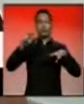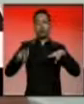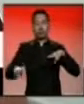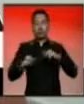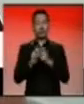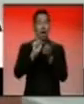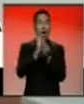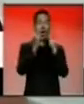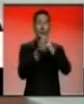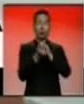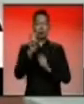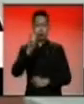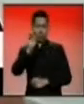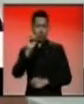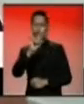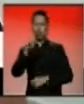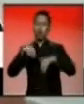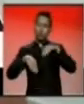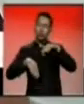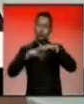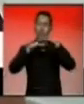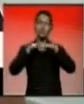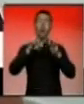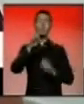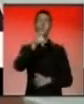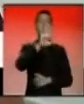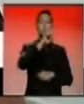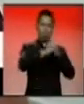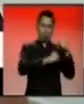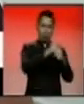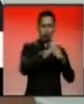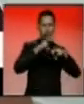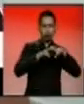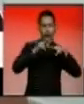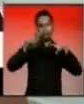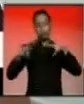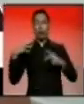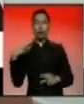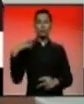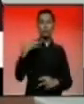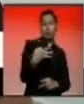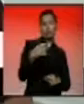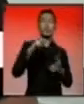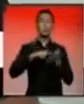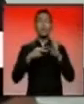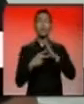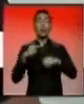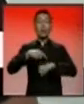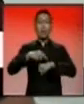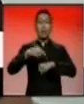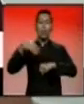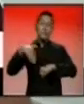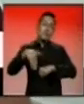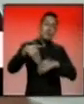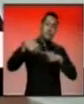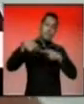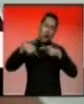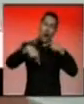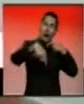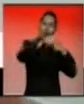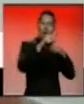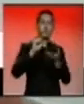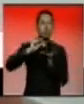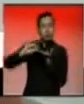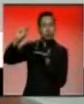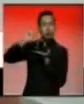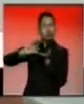20 a 25 años cuando el retiro es voluntario. Entonces esto implica que hay un tiempo mayor de aportación